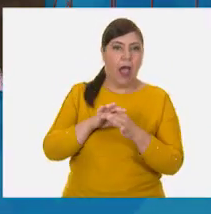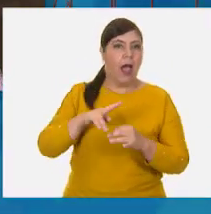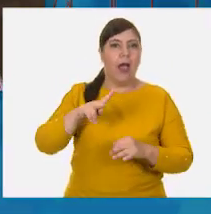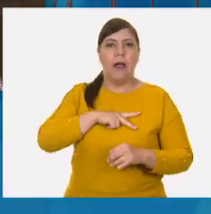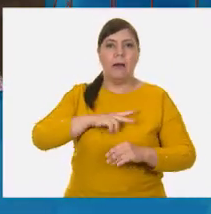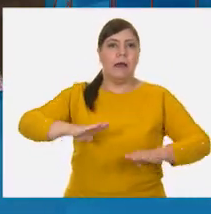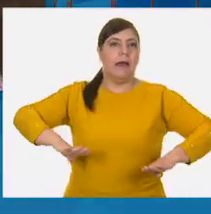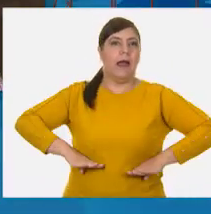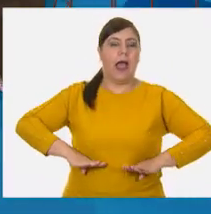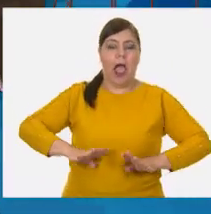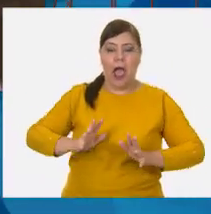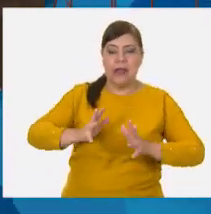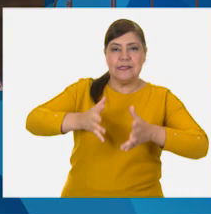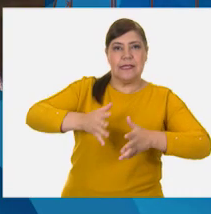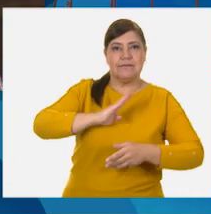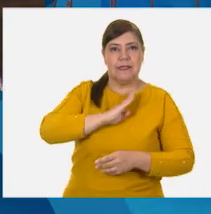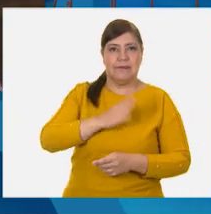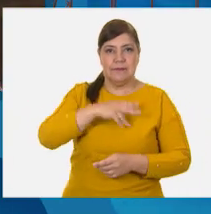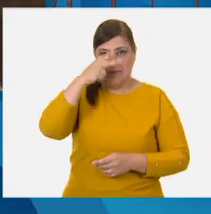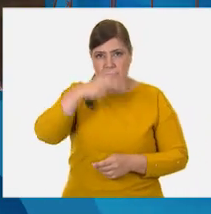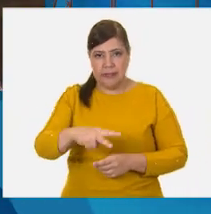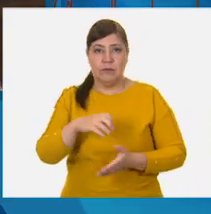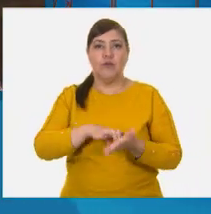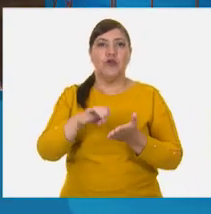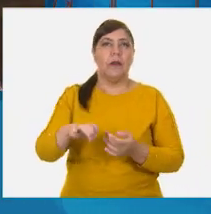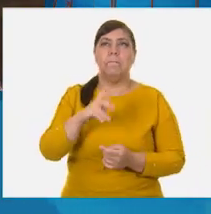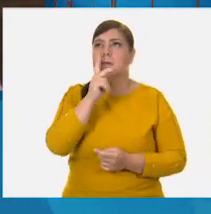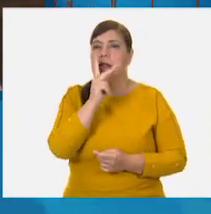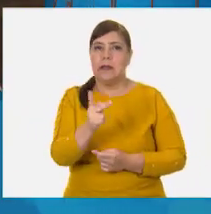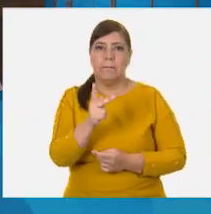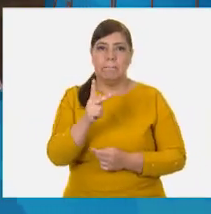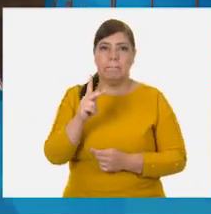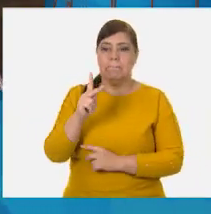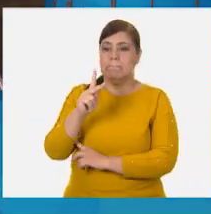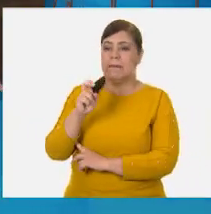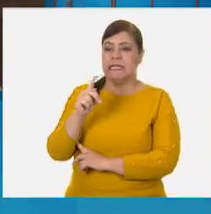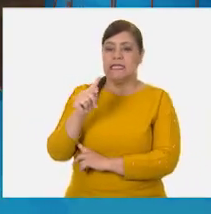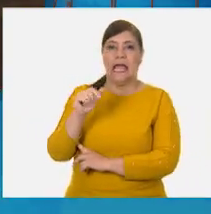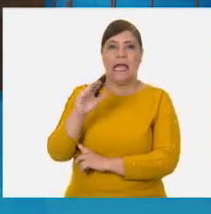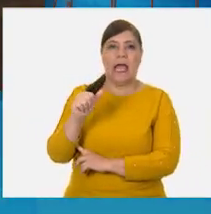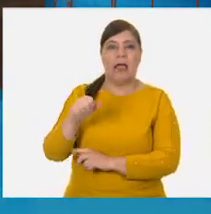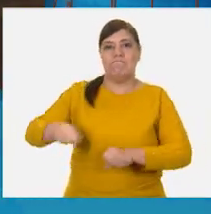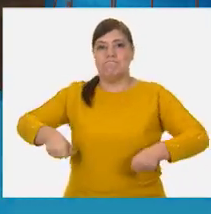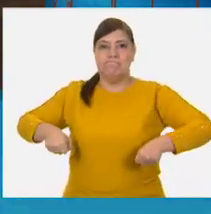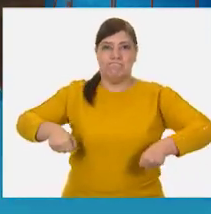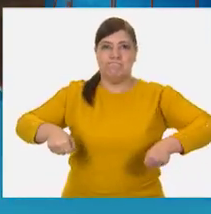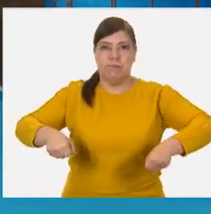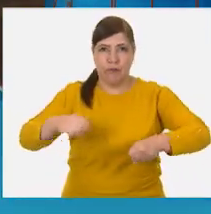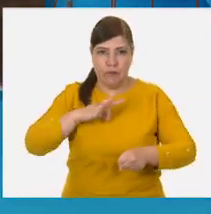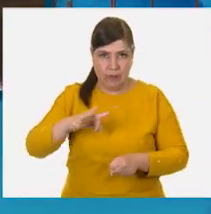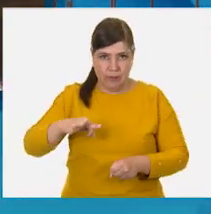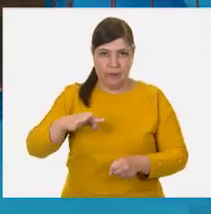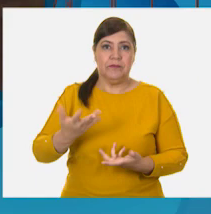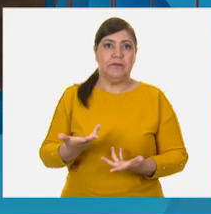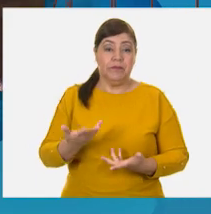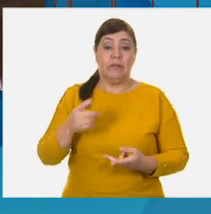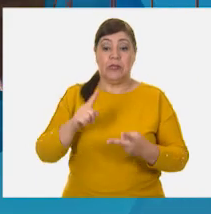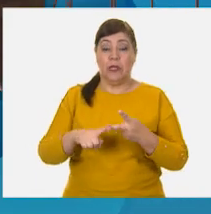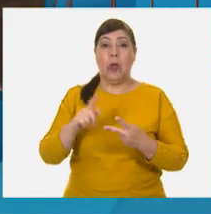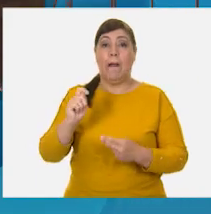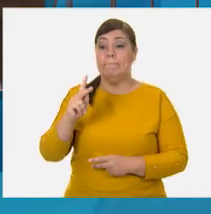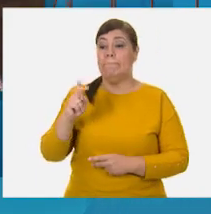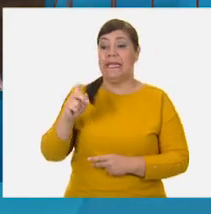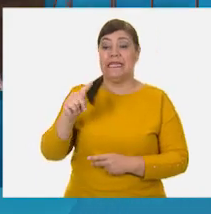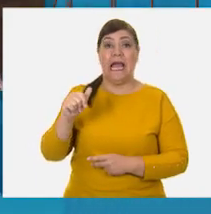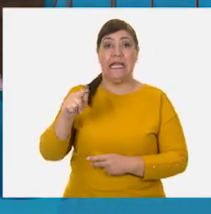hablar el español en México. Por ejemplo, pensemos en la palabra petaca para hablar de las maletas, ¿no? Los